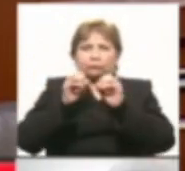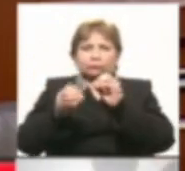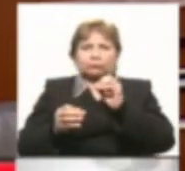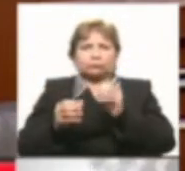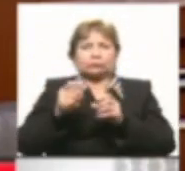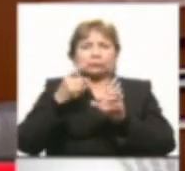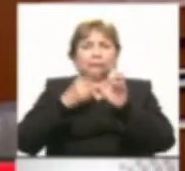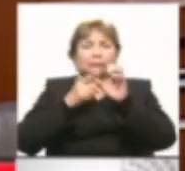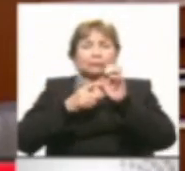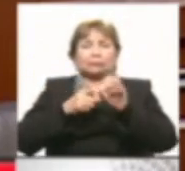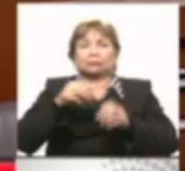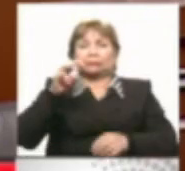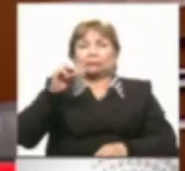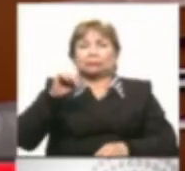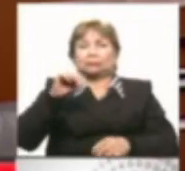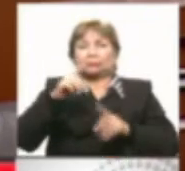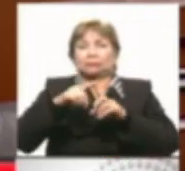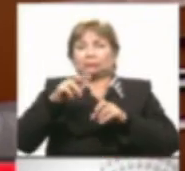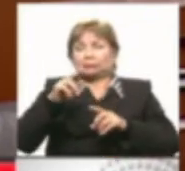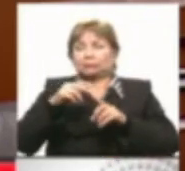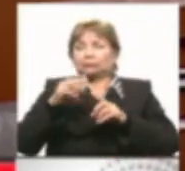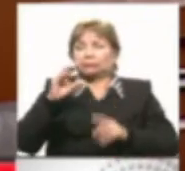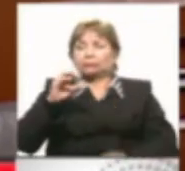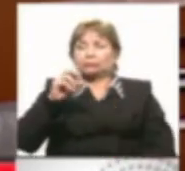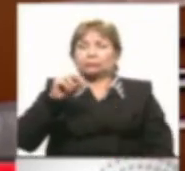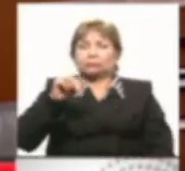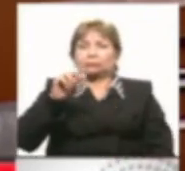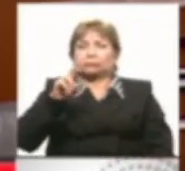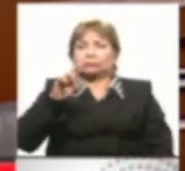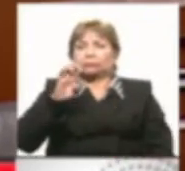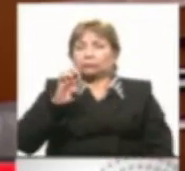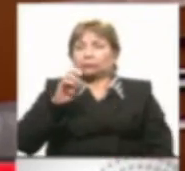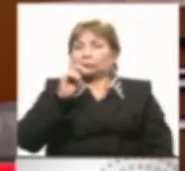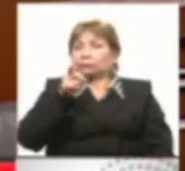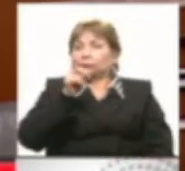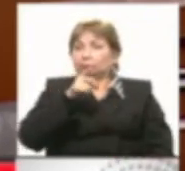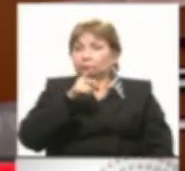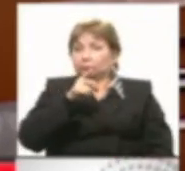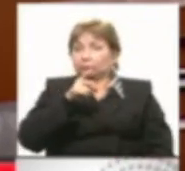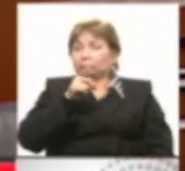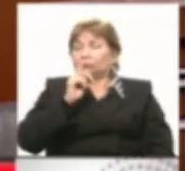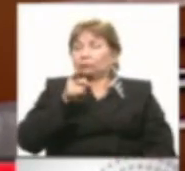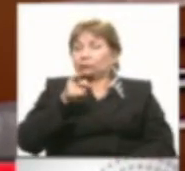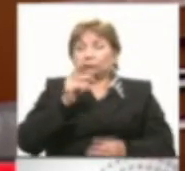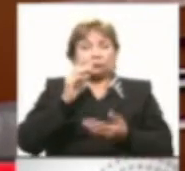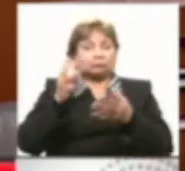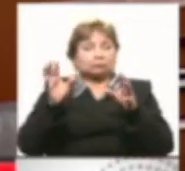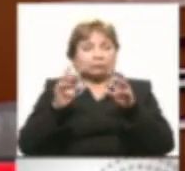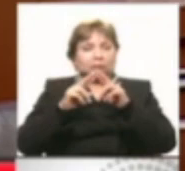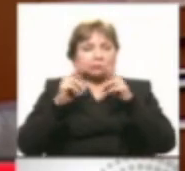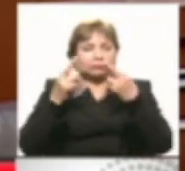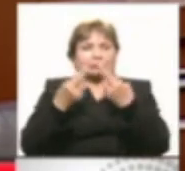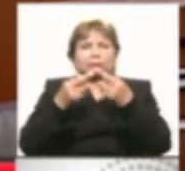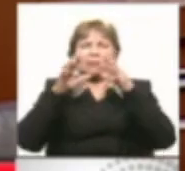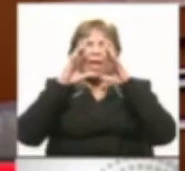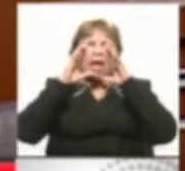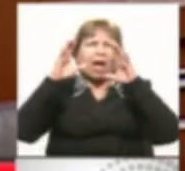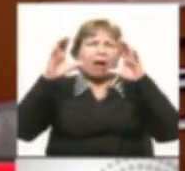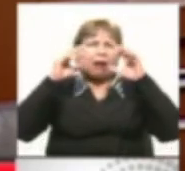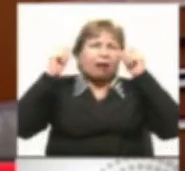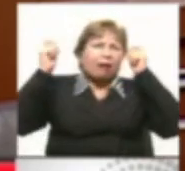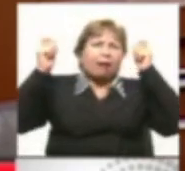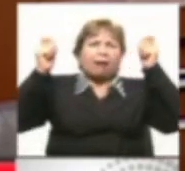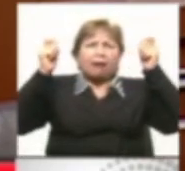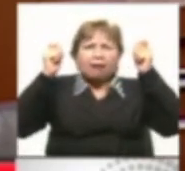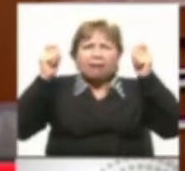Luminoso, Movadef y Conare, con quienes usted se reúne para gritar las